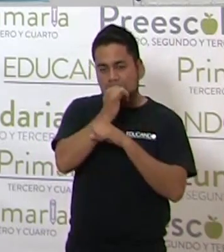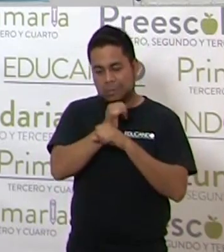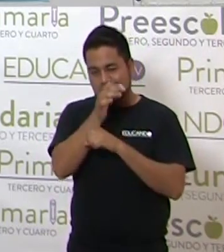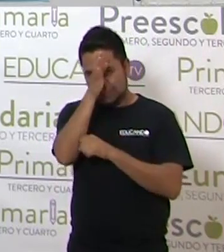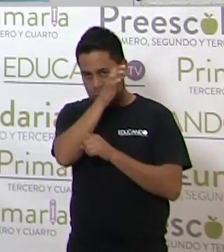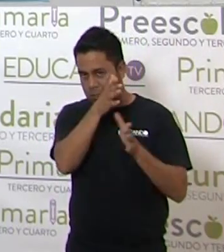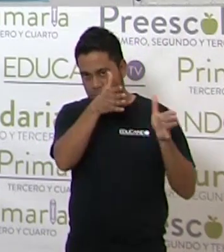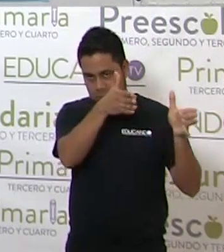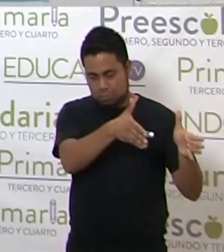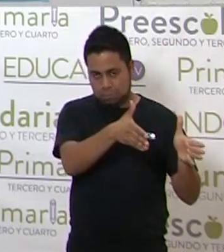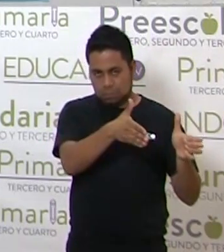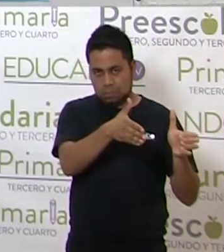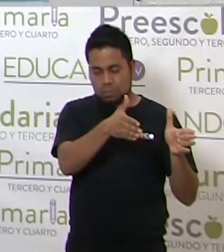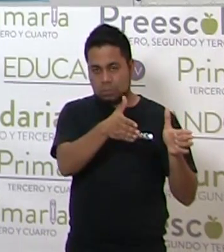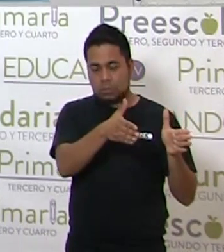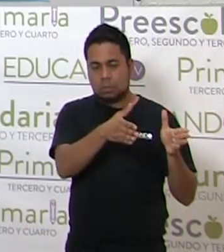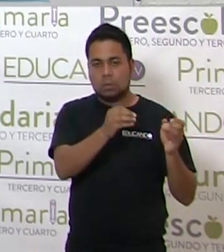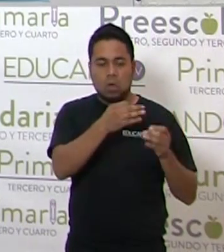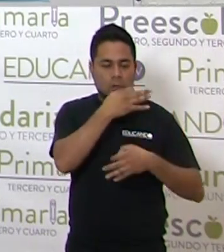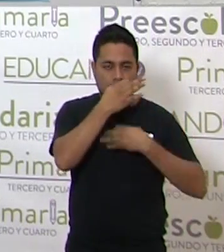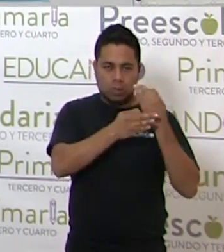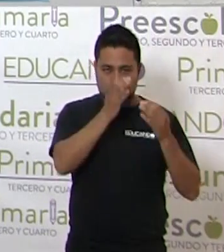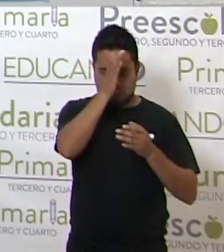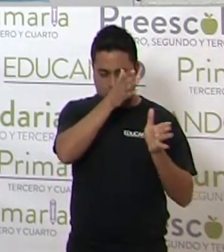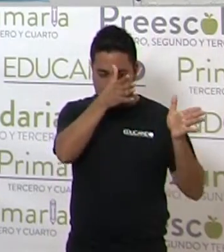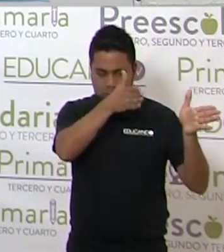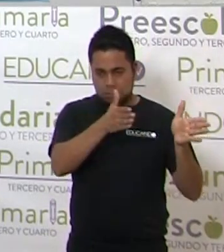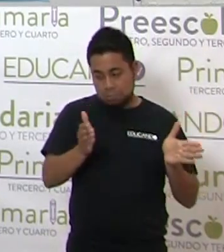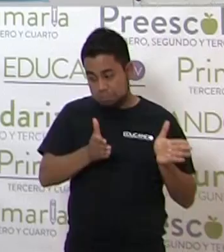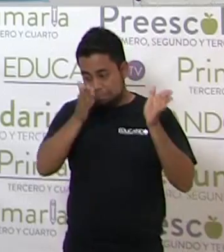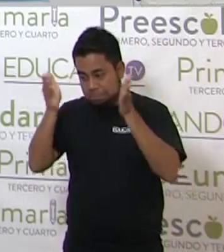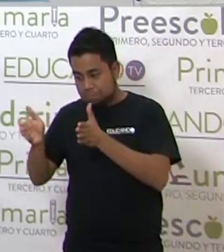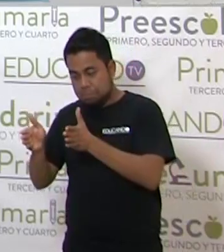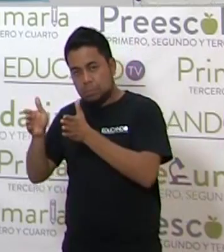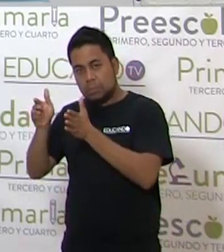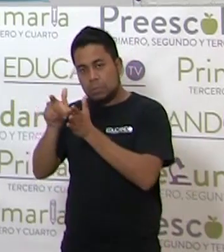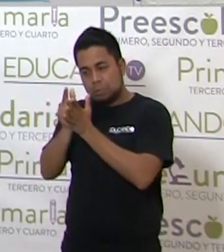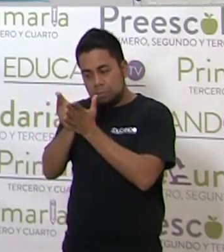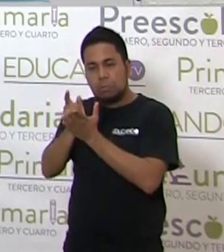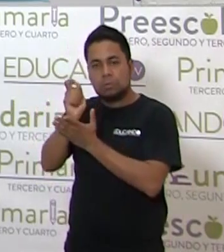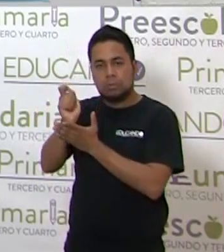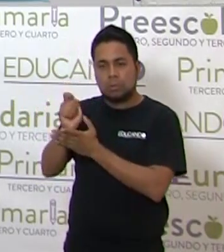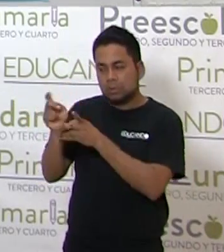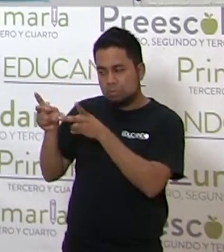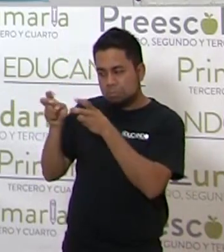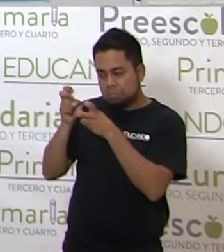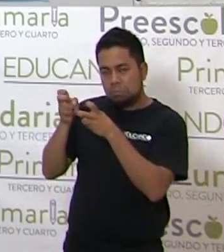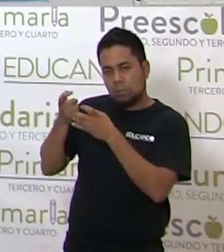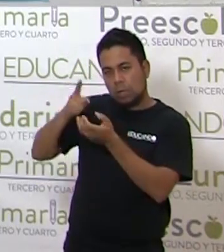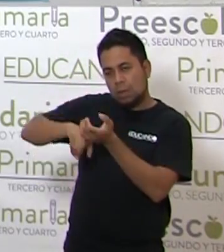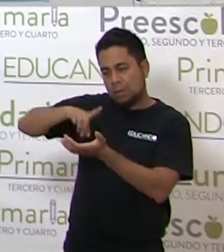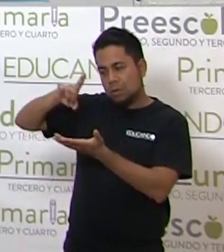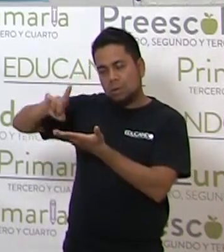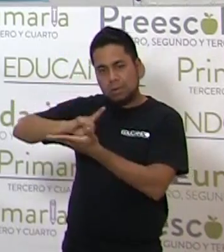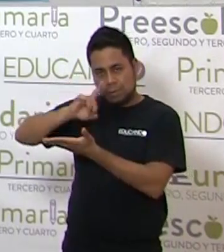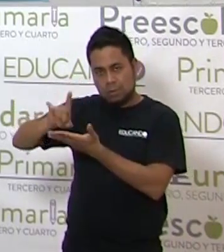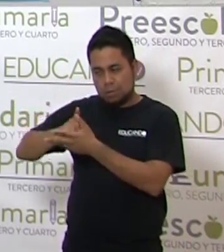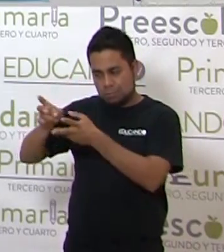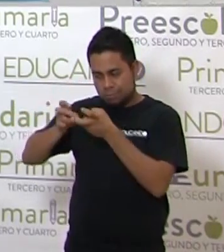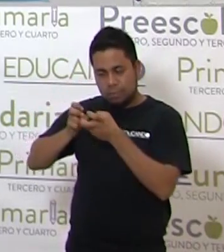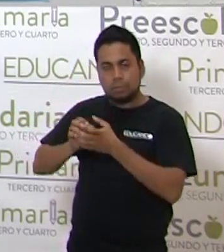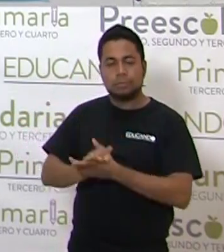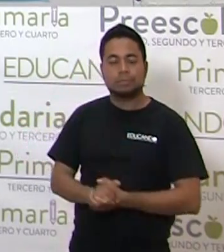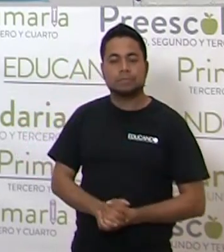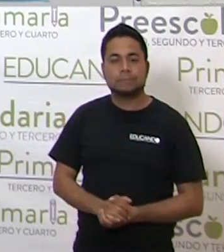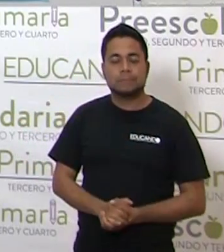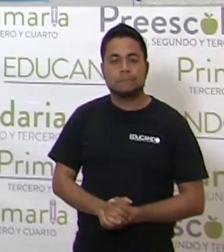científica o de divulgación científica, y esto fue un fragmento, una nota de una enciclopedia.